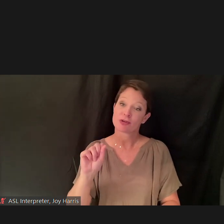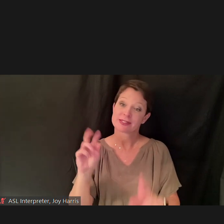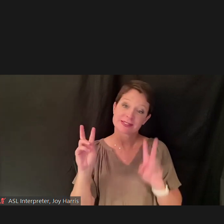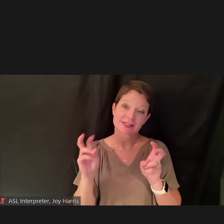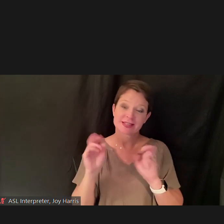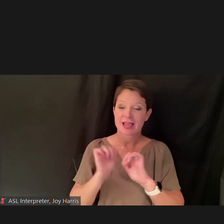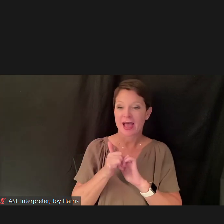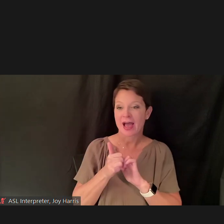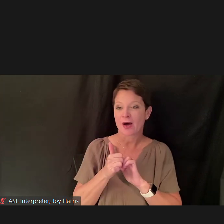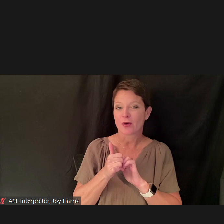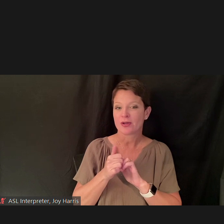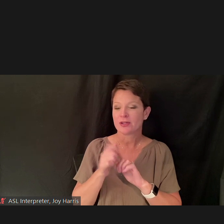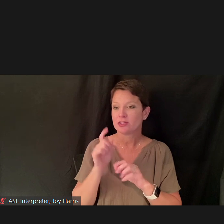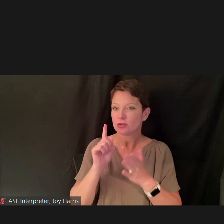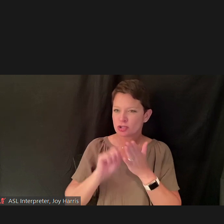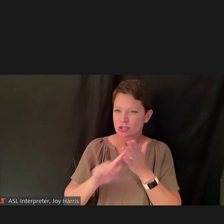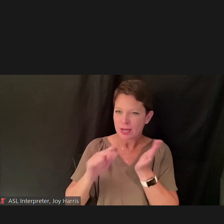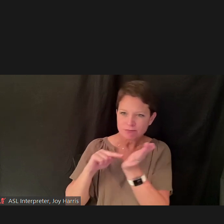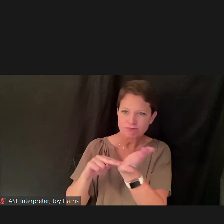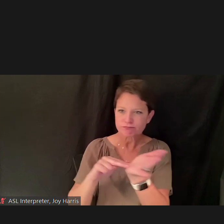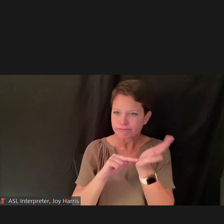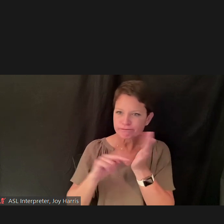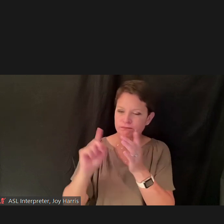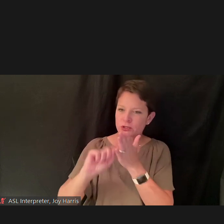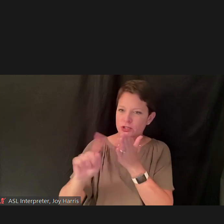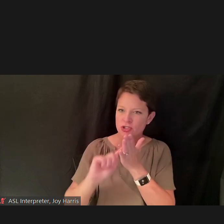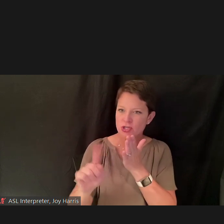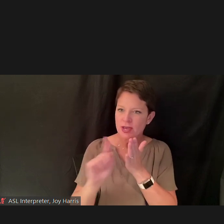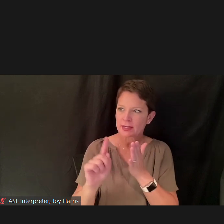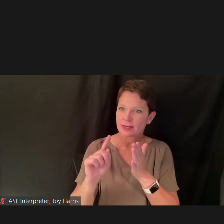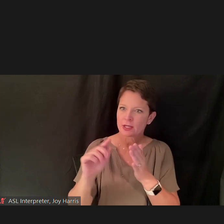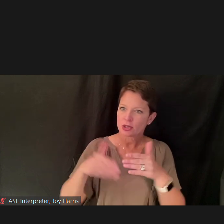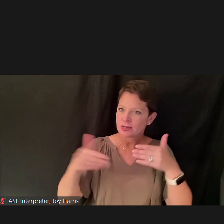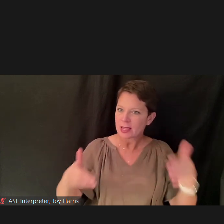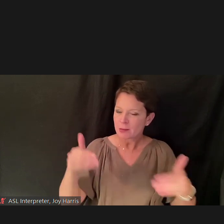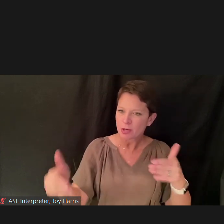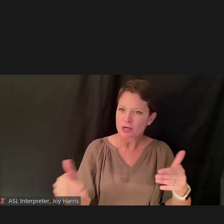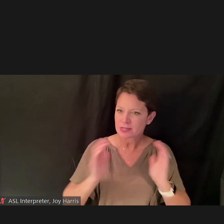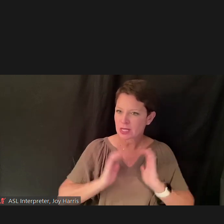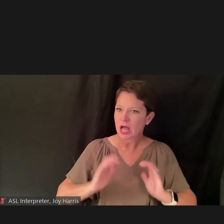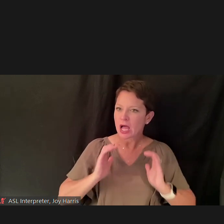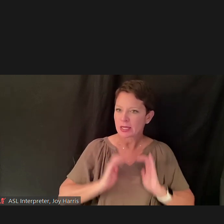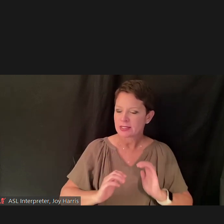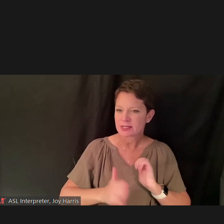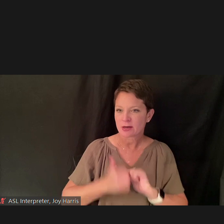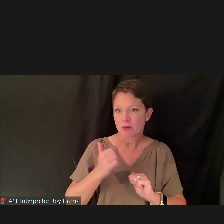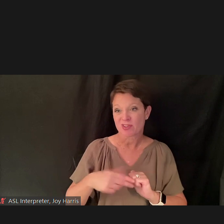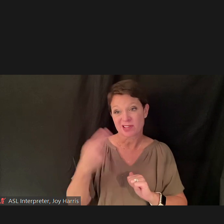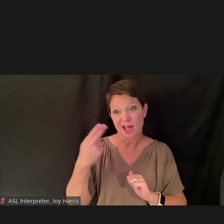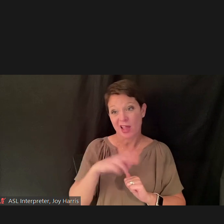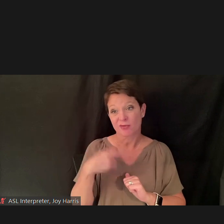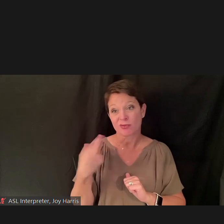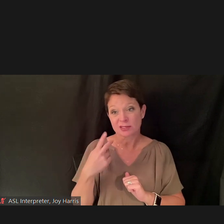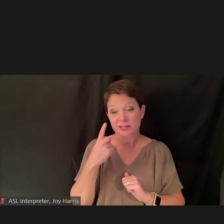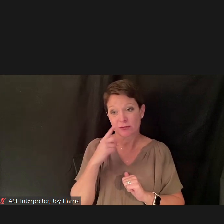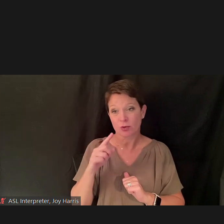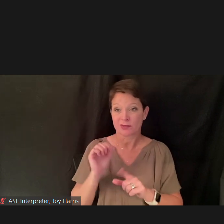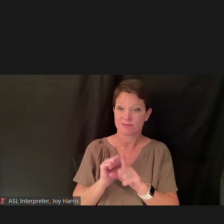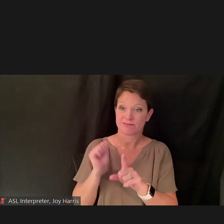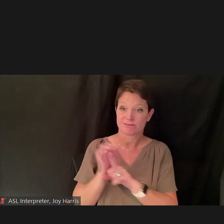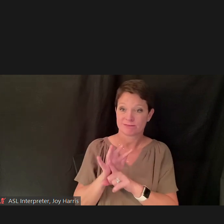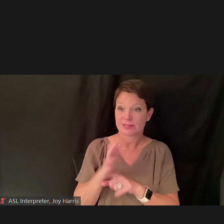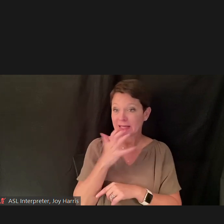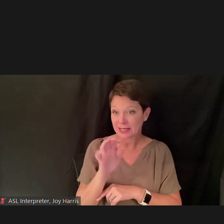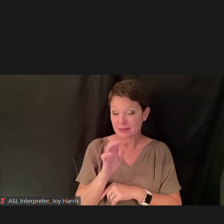mencionar y consejos para que esté al tanto, comuníquese con